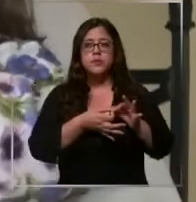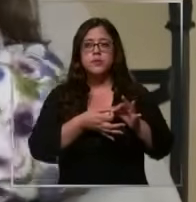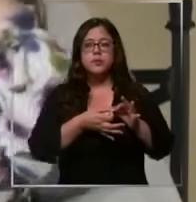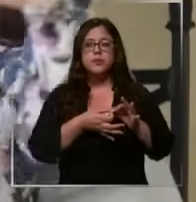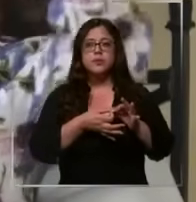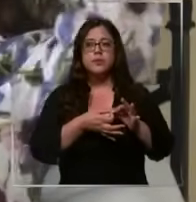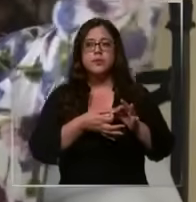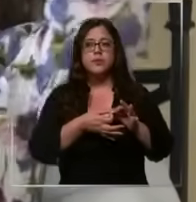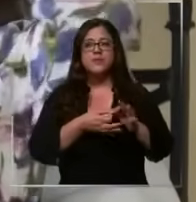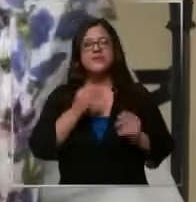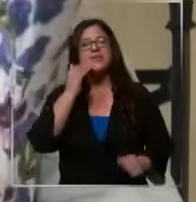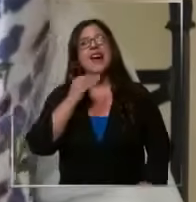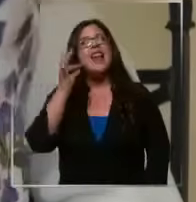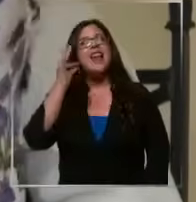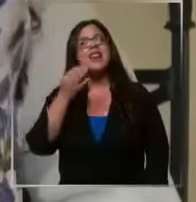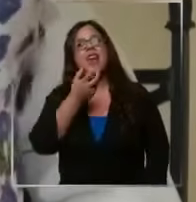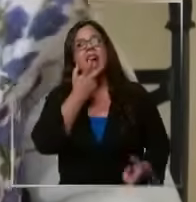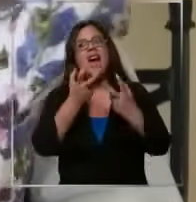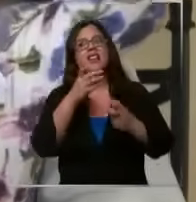¡Dylan!